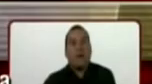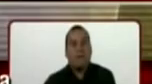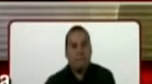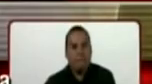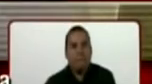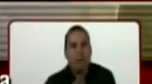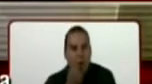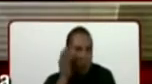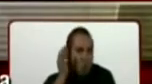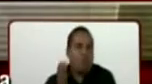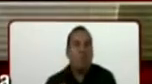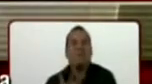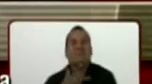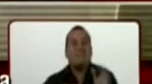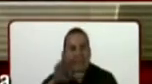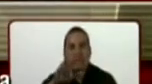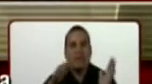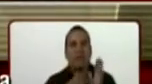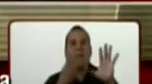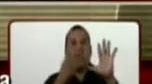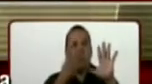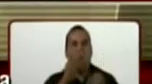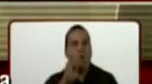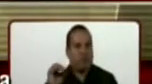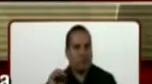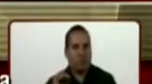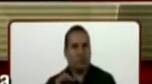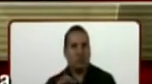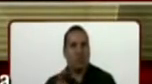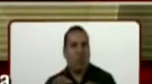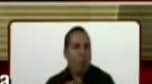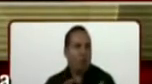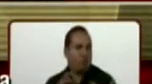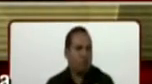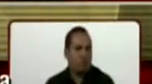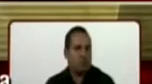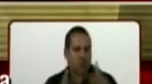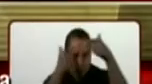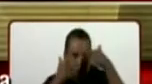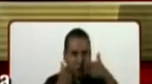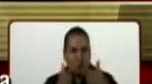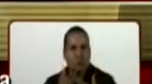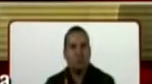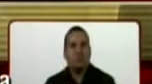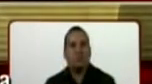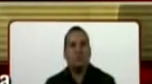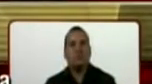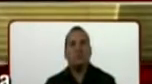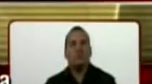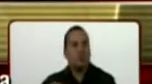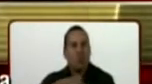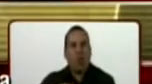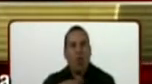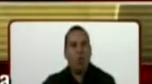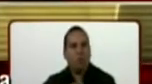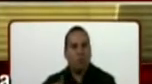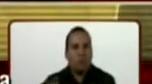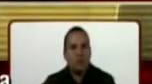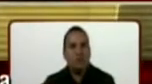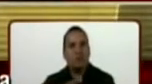los 13.900 unidades de batalla, comandante Hugo Chávez, vamos ya a la